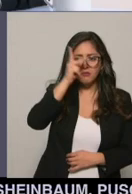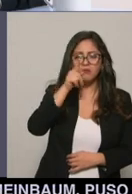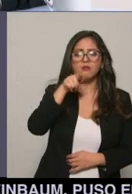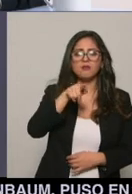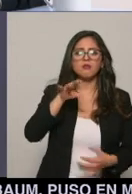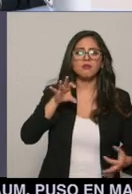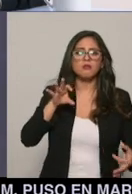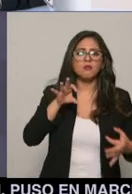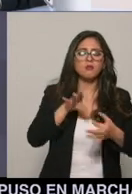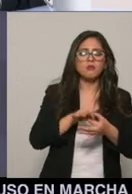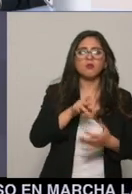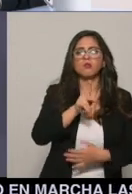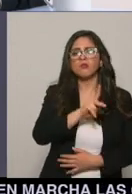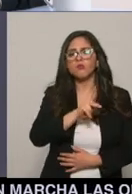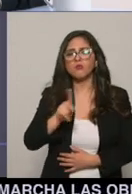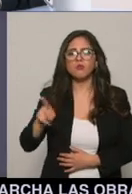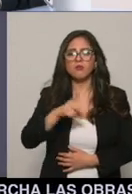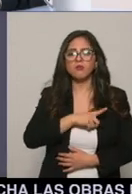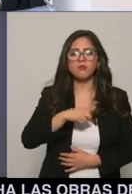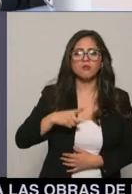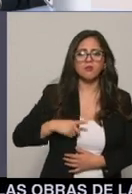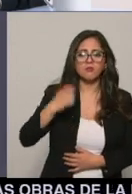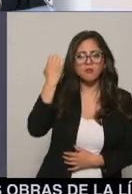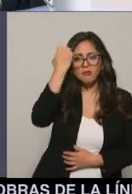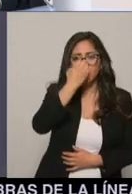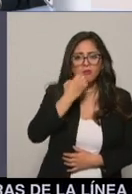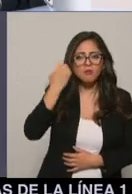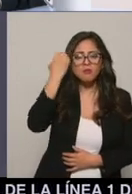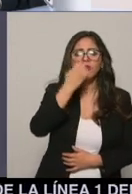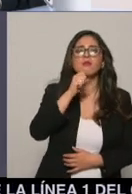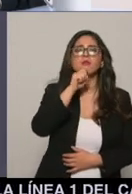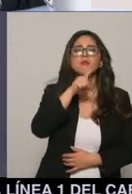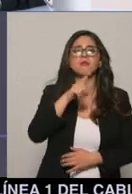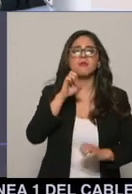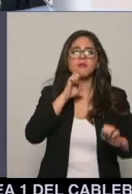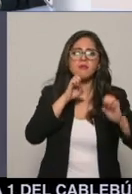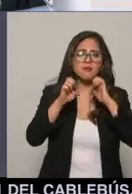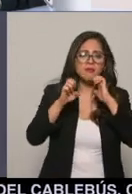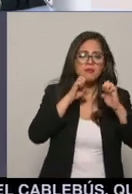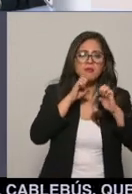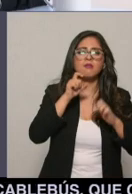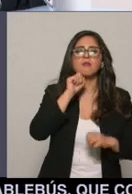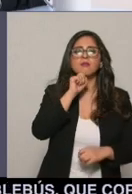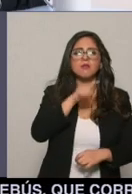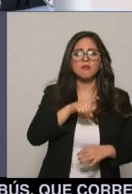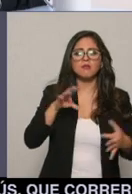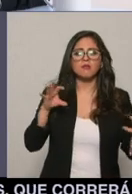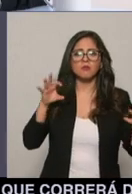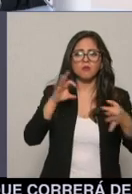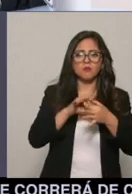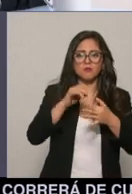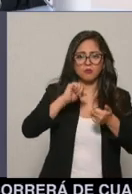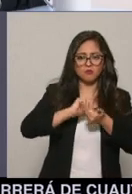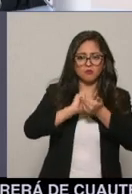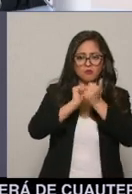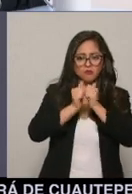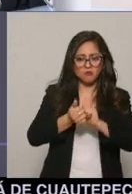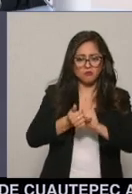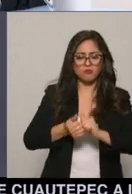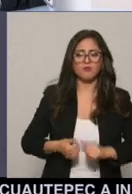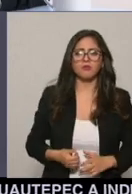especializados todos en la evaluación clínica, en la entrevista, en la atención de trastornos mentales. Tenemos